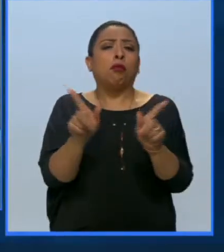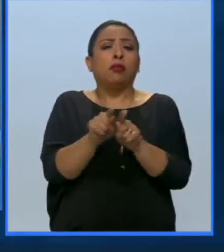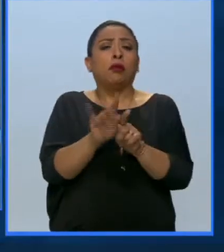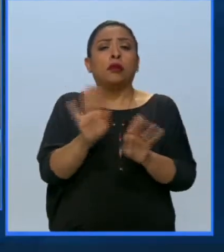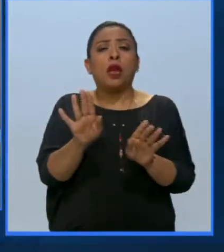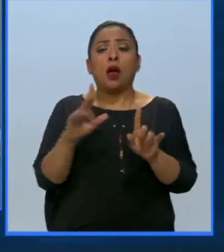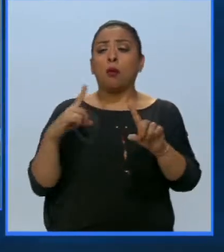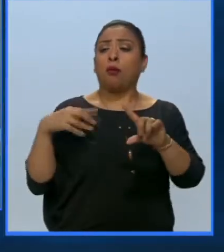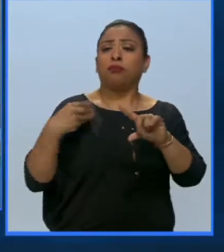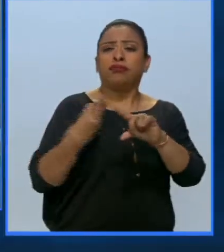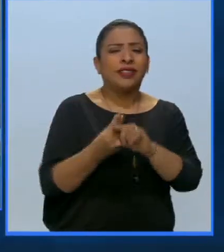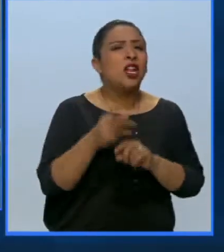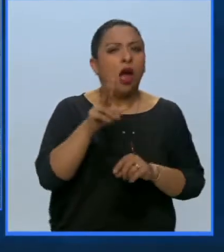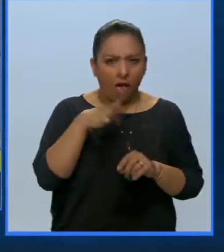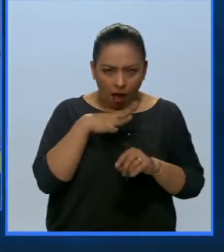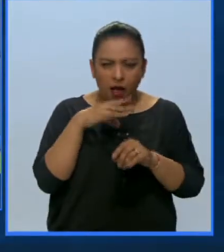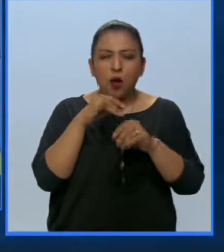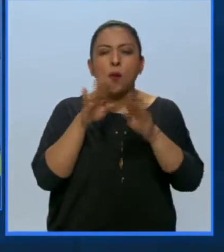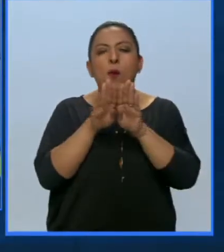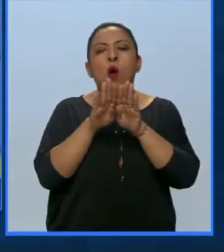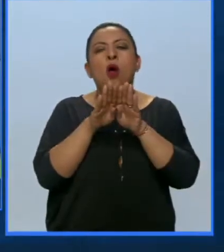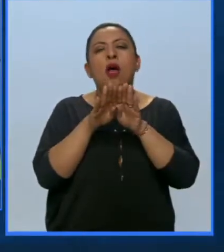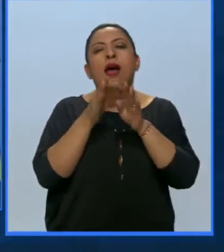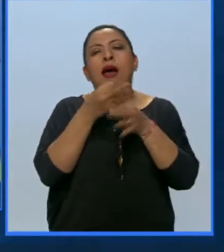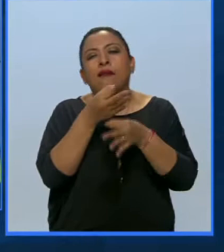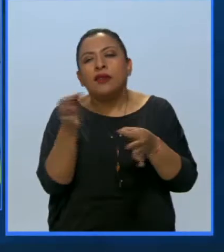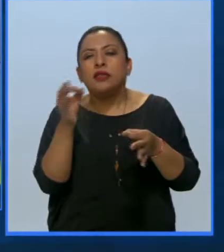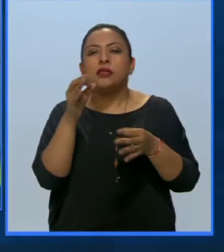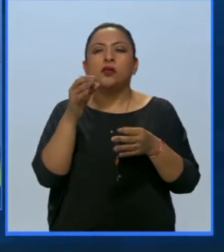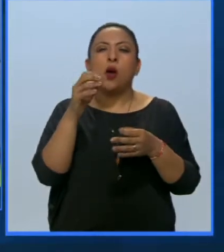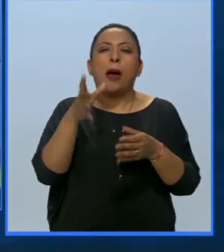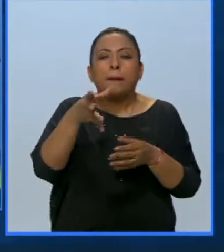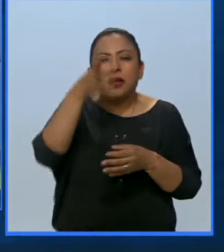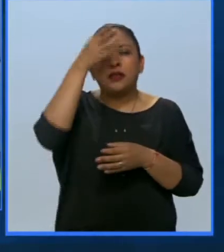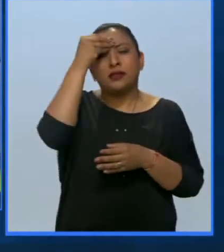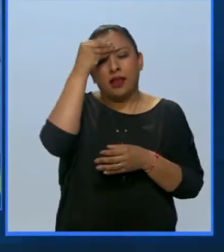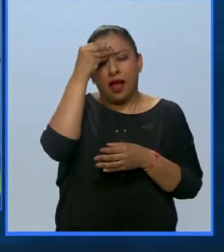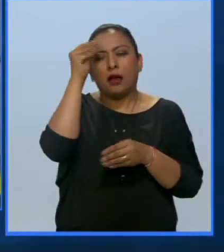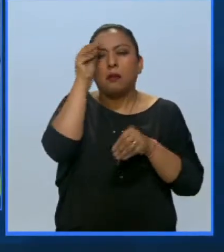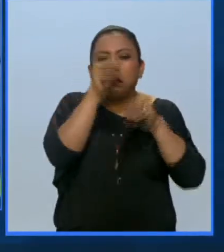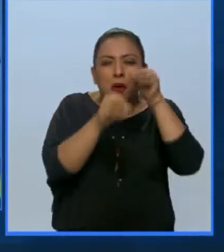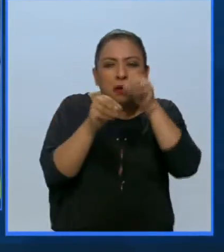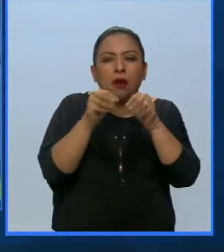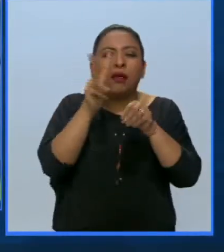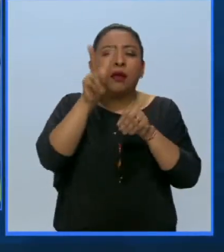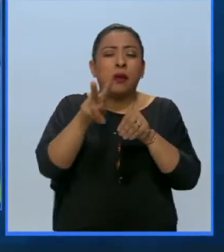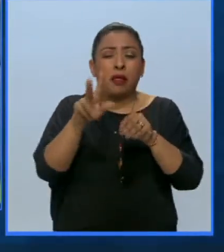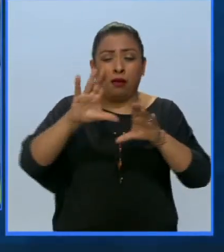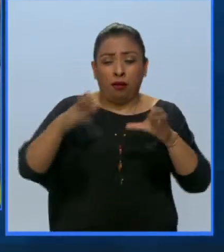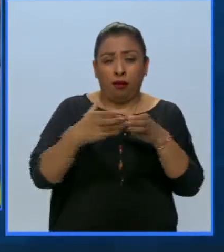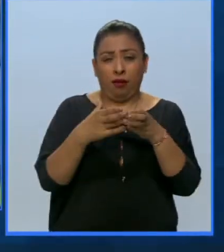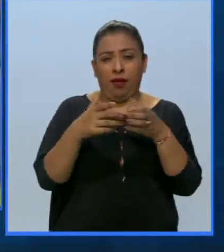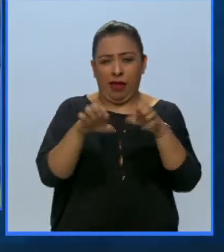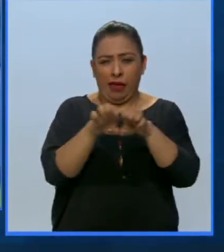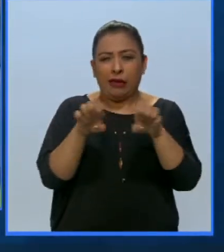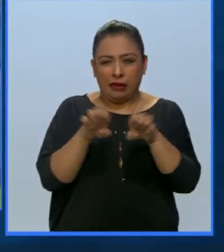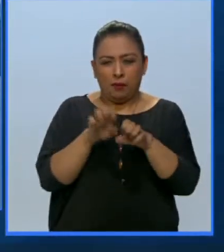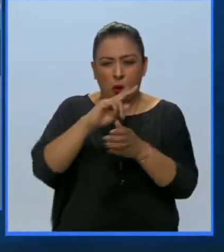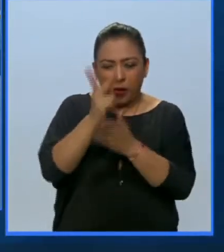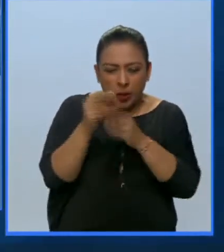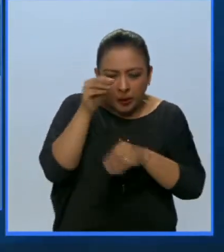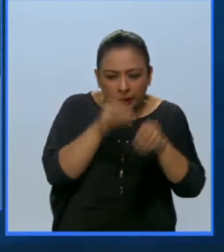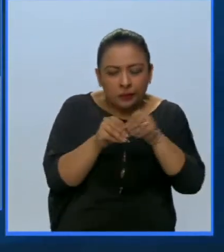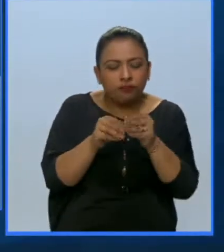de cortometrajes, sino sí hay un mensaje, hay muchísimas capas, muchísimo detalle, muchísima entrega por todo el equipo que conforma el proyecto, y que sobre